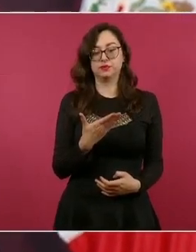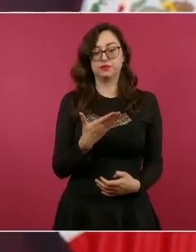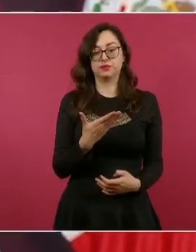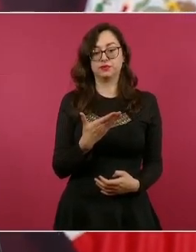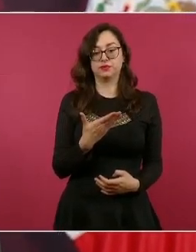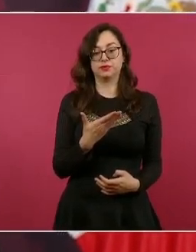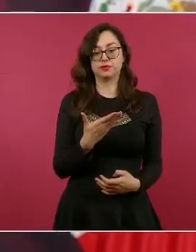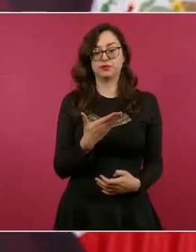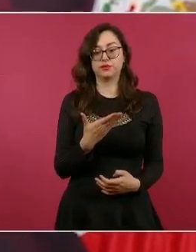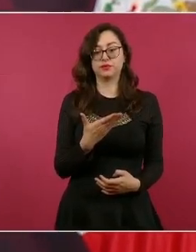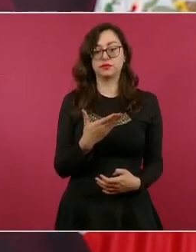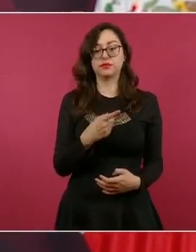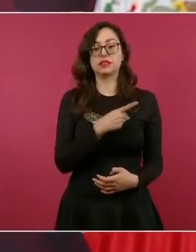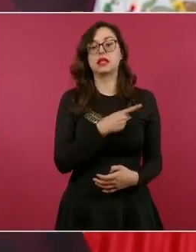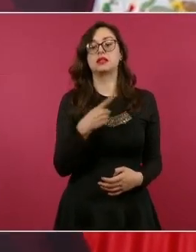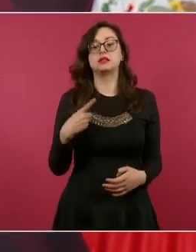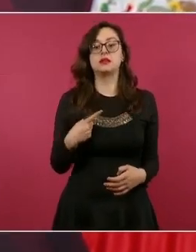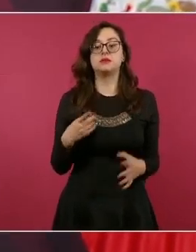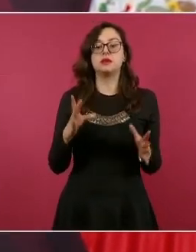claro